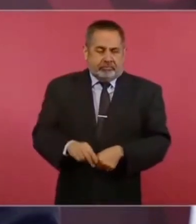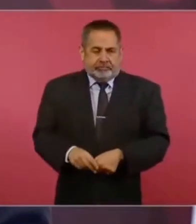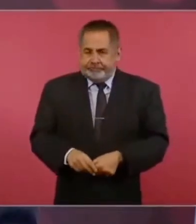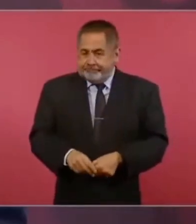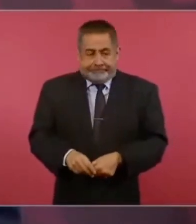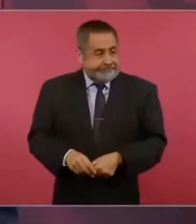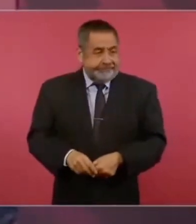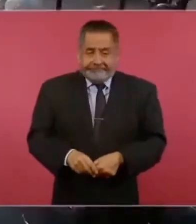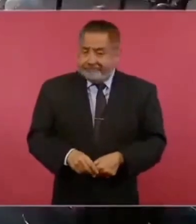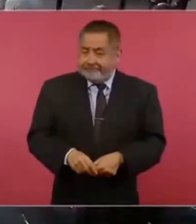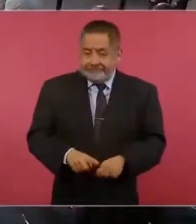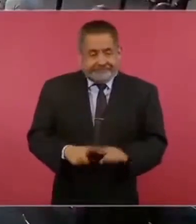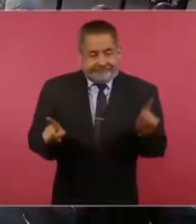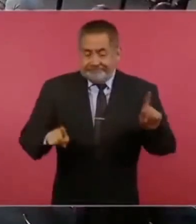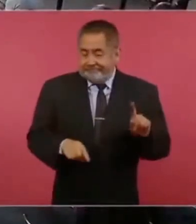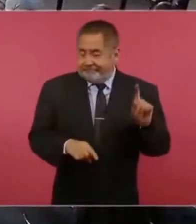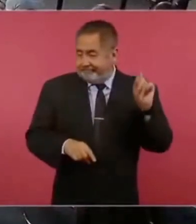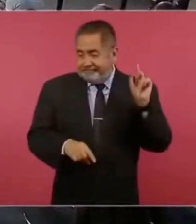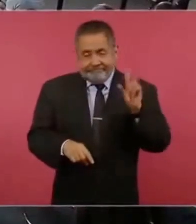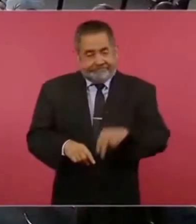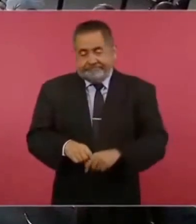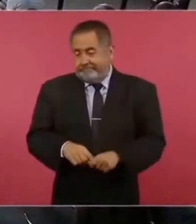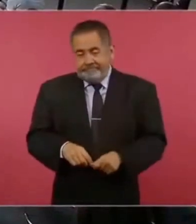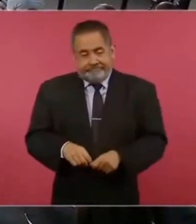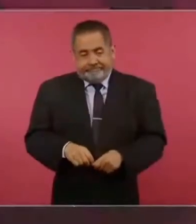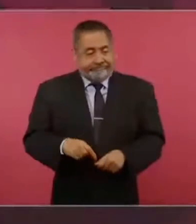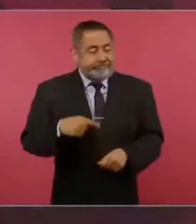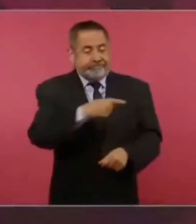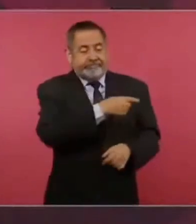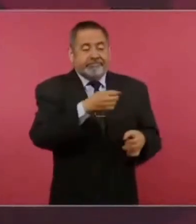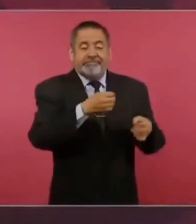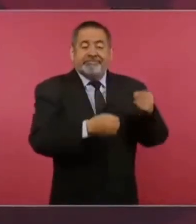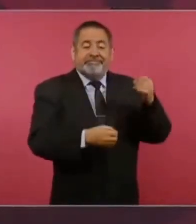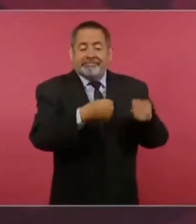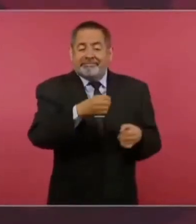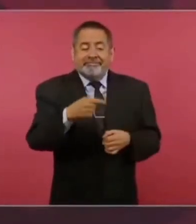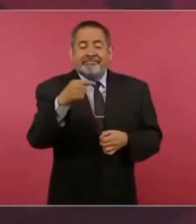Nada de eso. O sea, el juez actuó